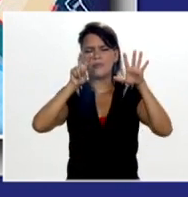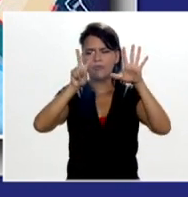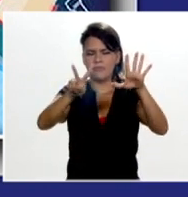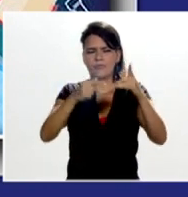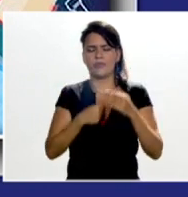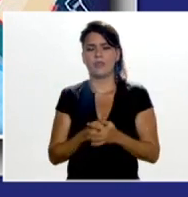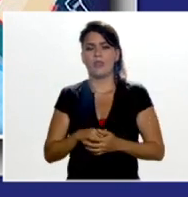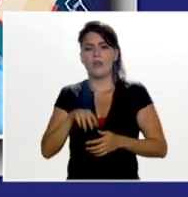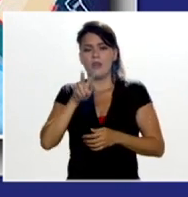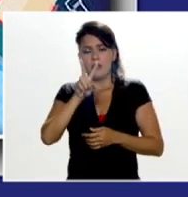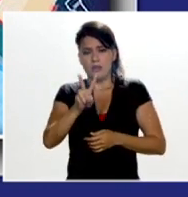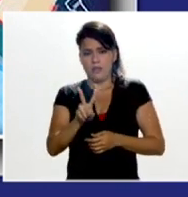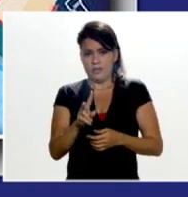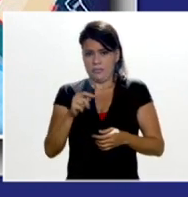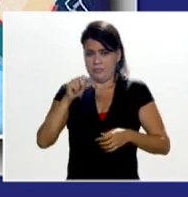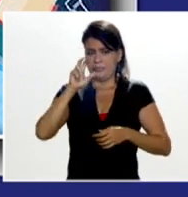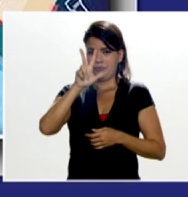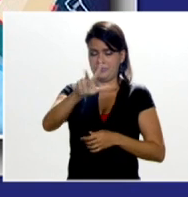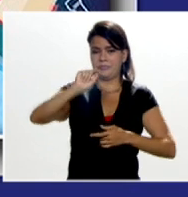10 a la 100